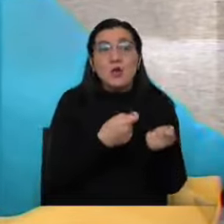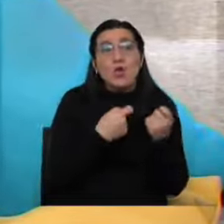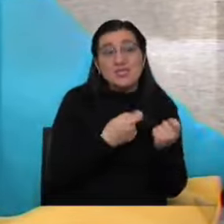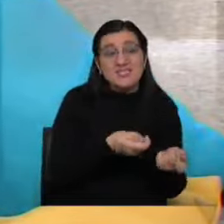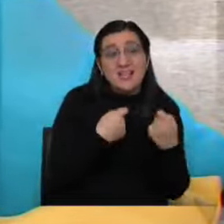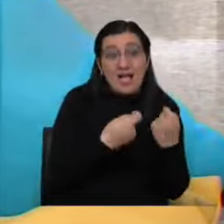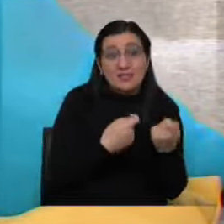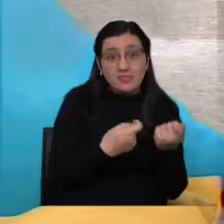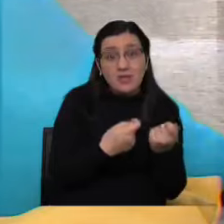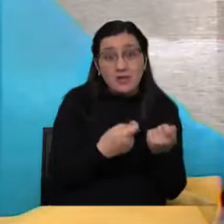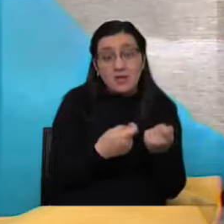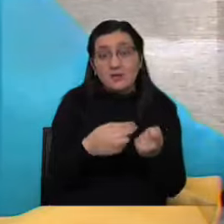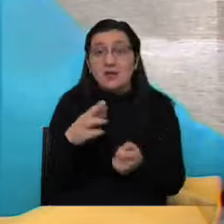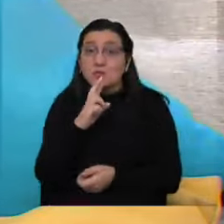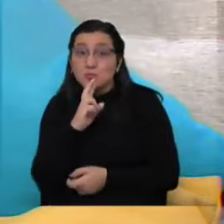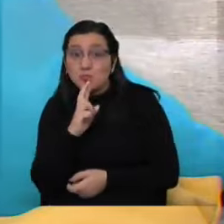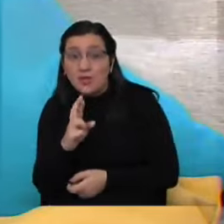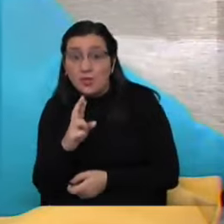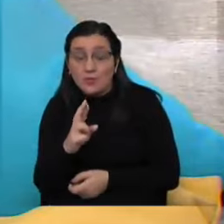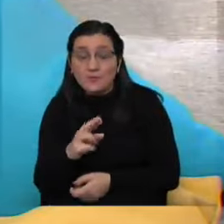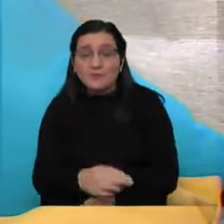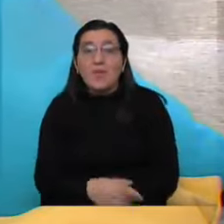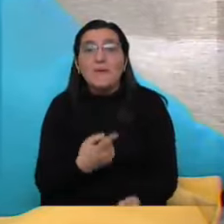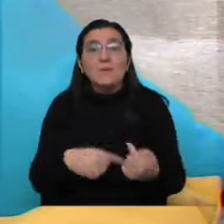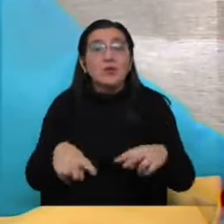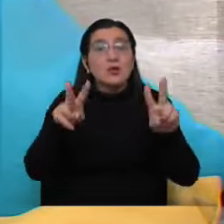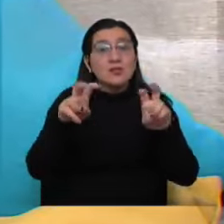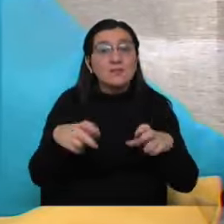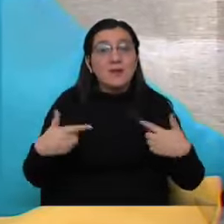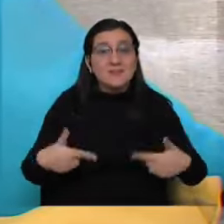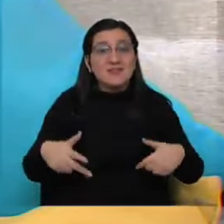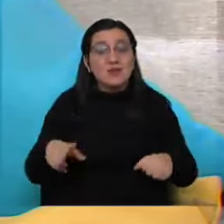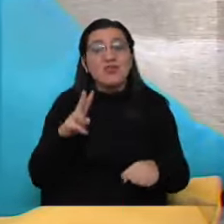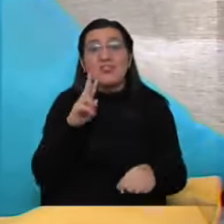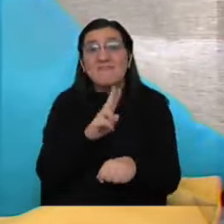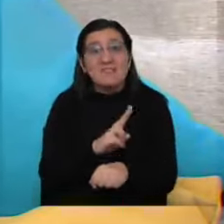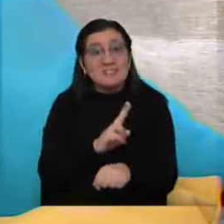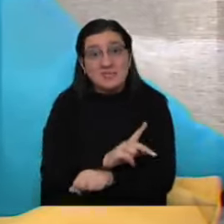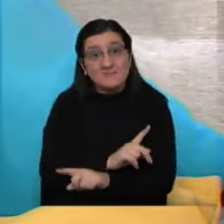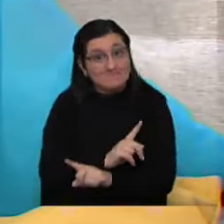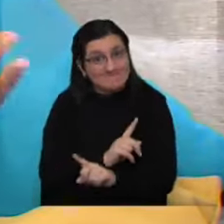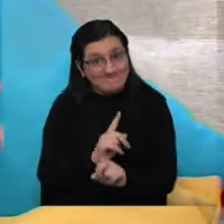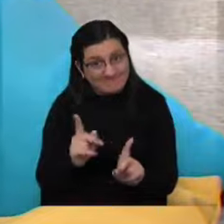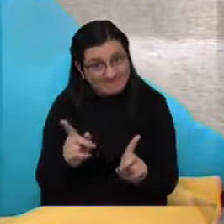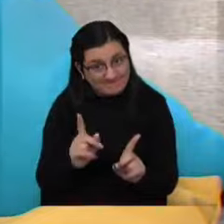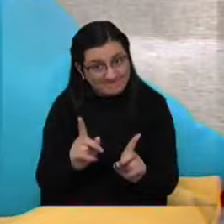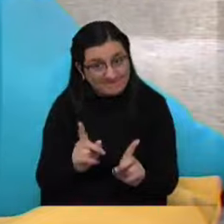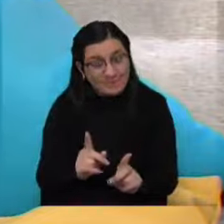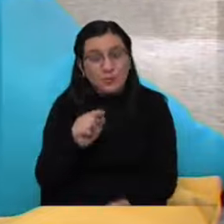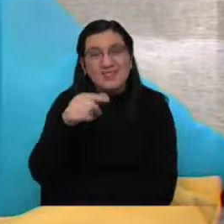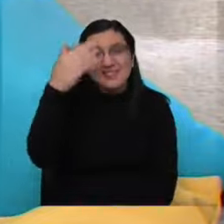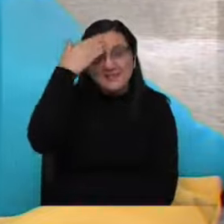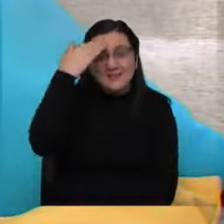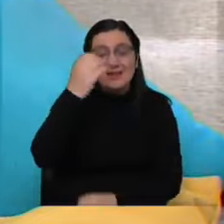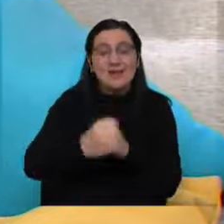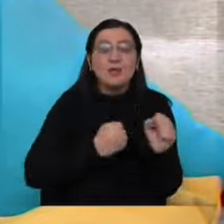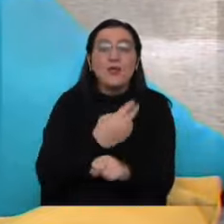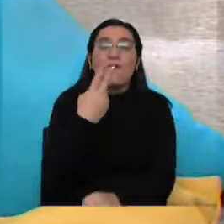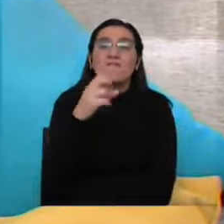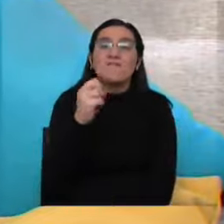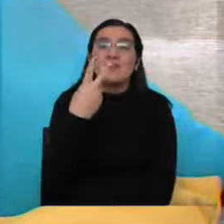no esto no está pasando con el tema de el Ministerio de defensa ustedes saben que en el año 2020 se